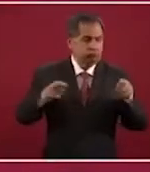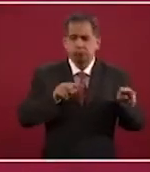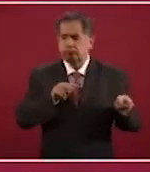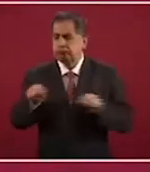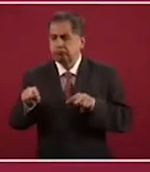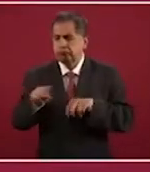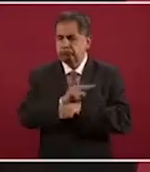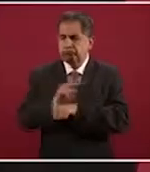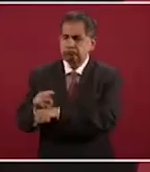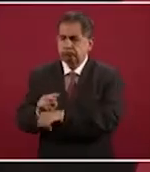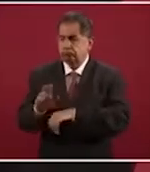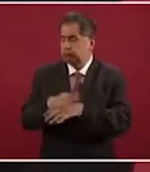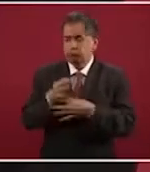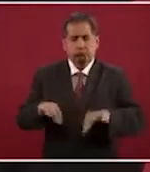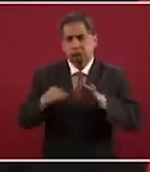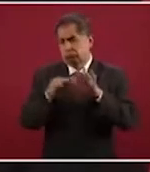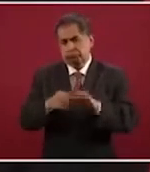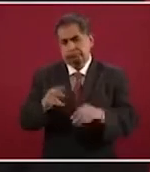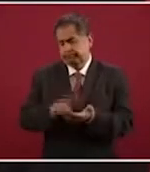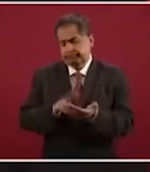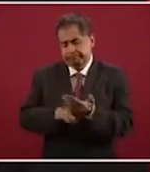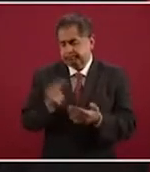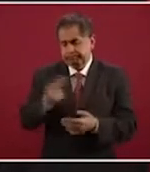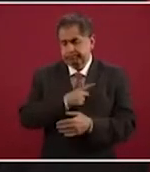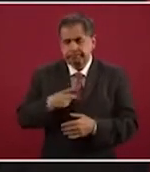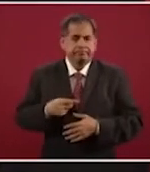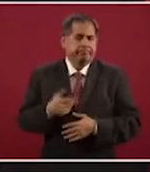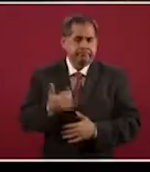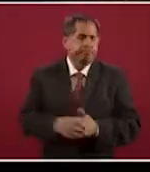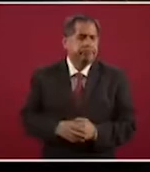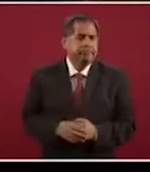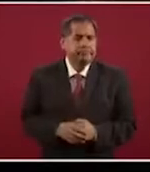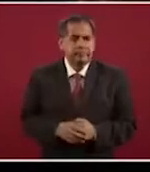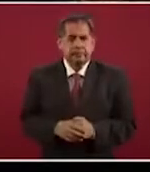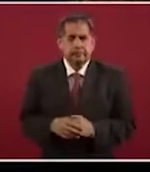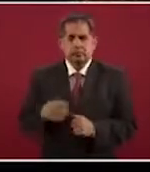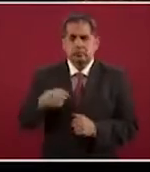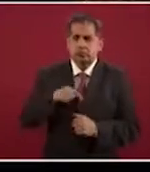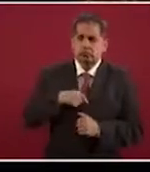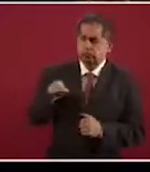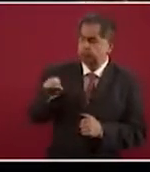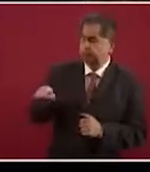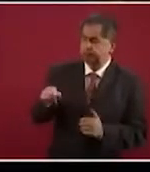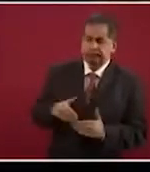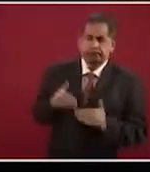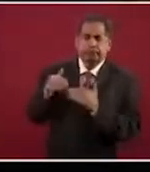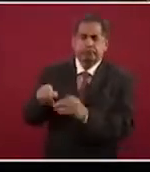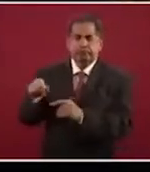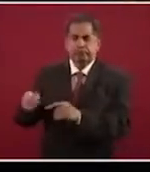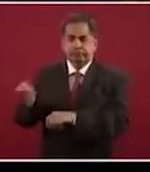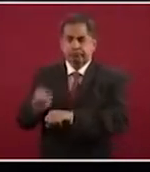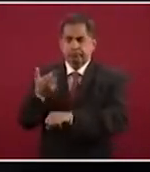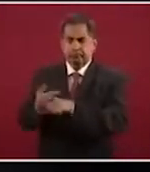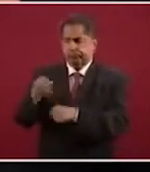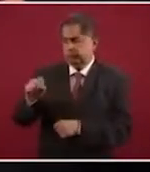importancia estratégica que tiene. Y le tenemos confianza a la Secretaría